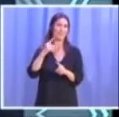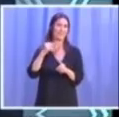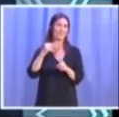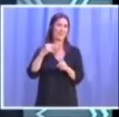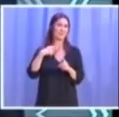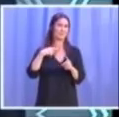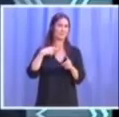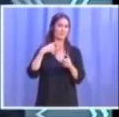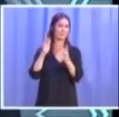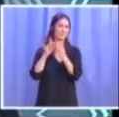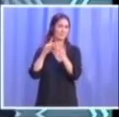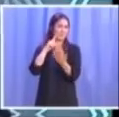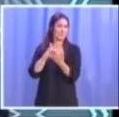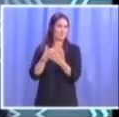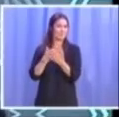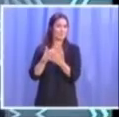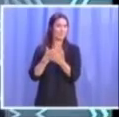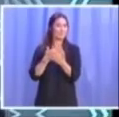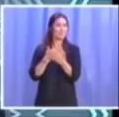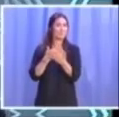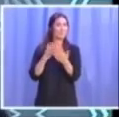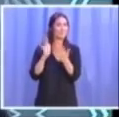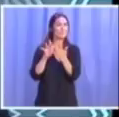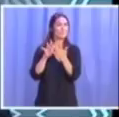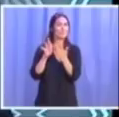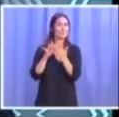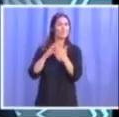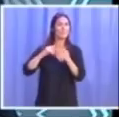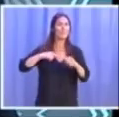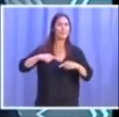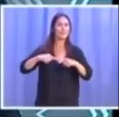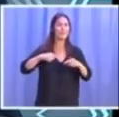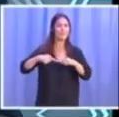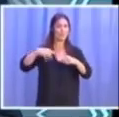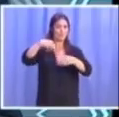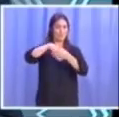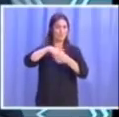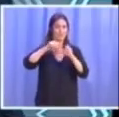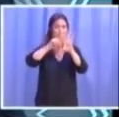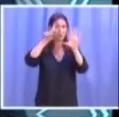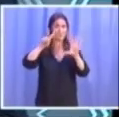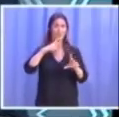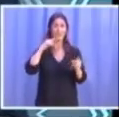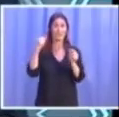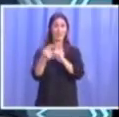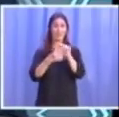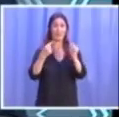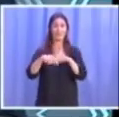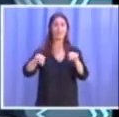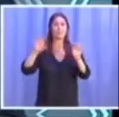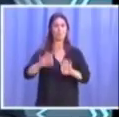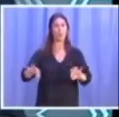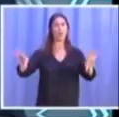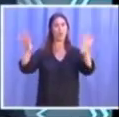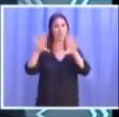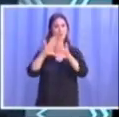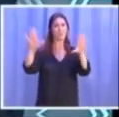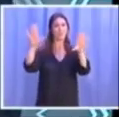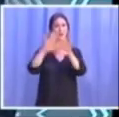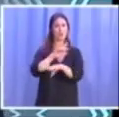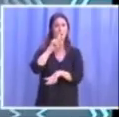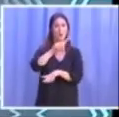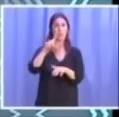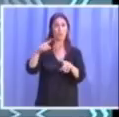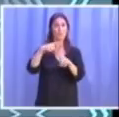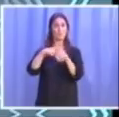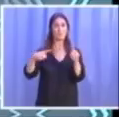están comprobando, con la dirección de la casa. Me dicen que el debate se emitirá a las 10 de la noche. A las 11:30